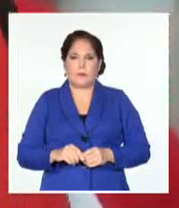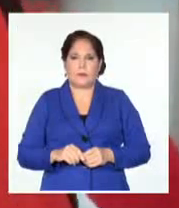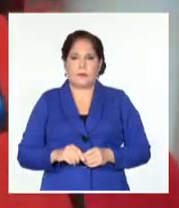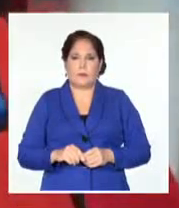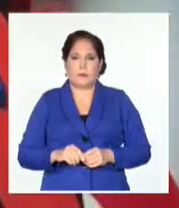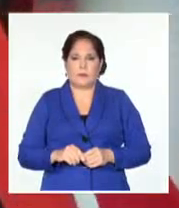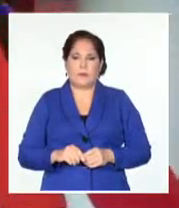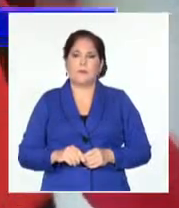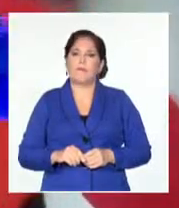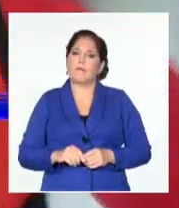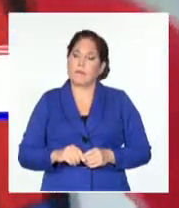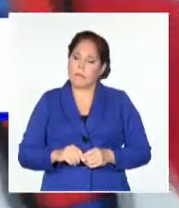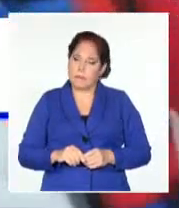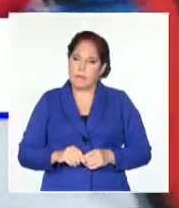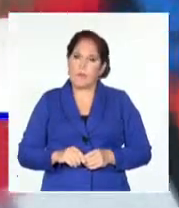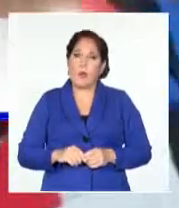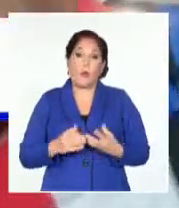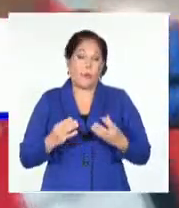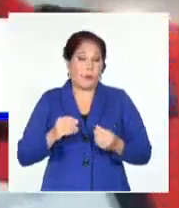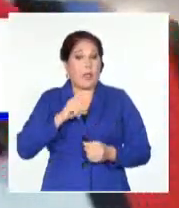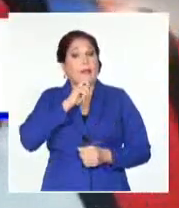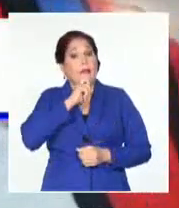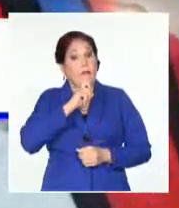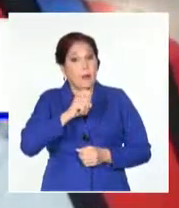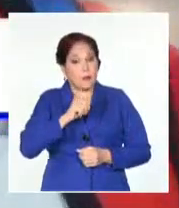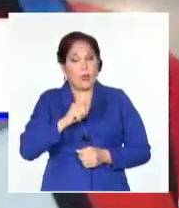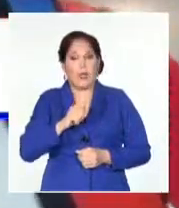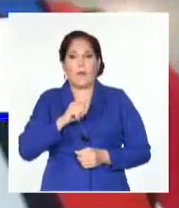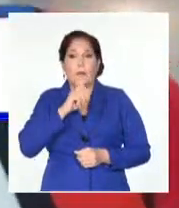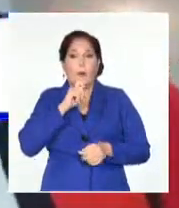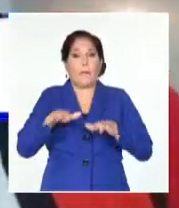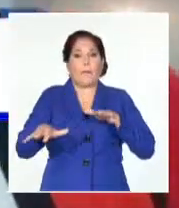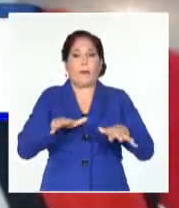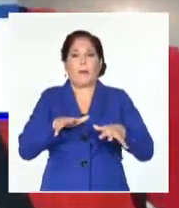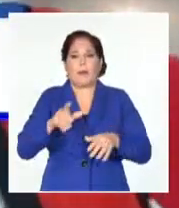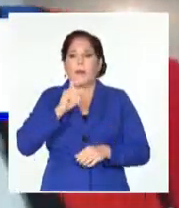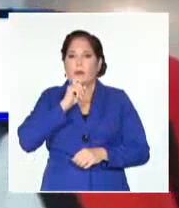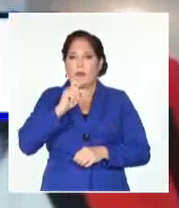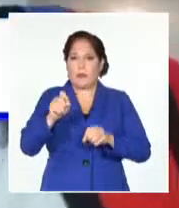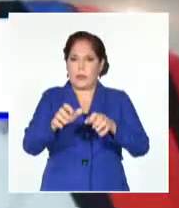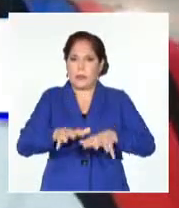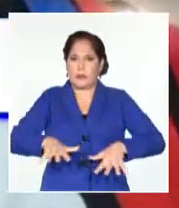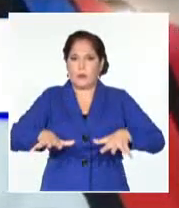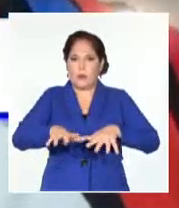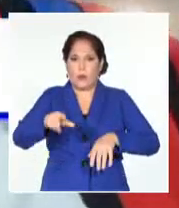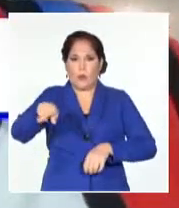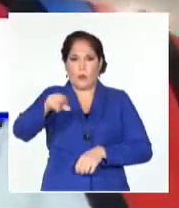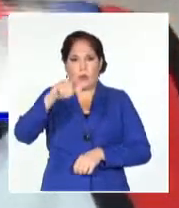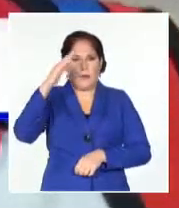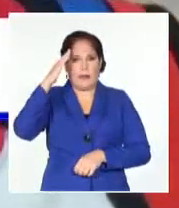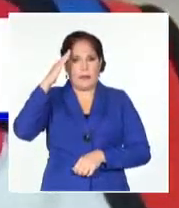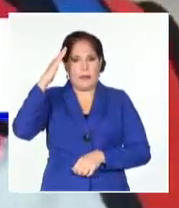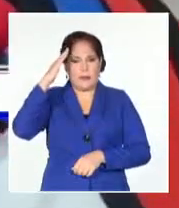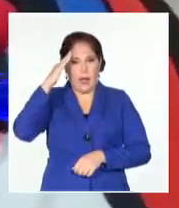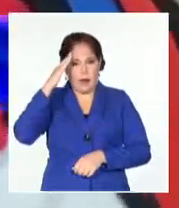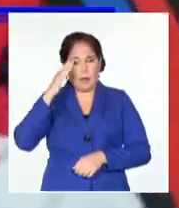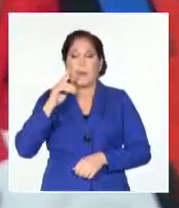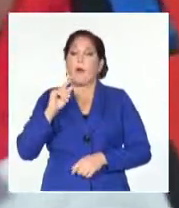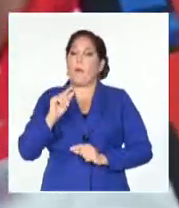A pesar de todas las dificultades, ¿no?, que tuvimos con la preparación, con las situaciones que todo el mundo sabe, que nos fueron